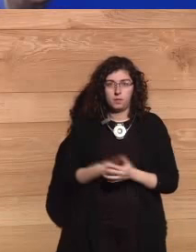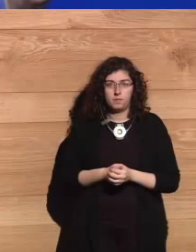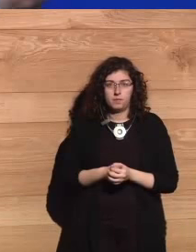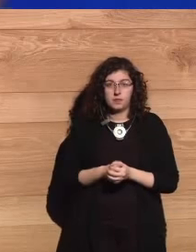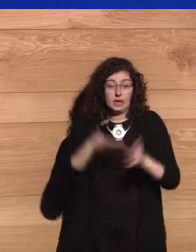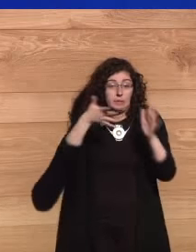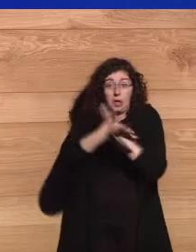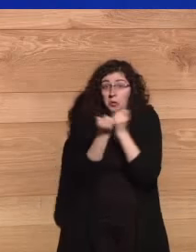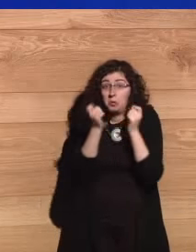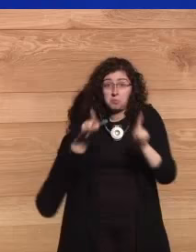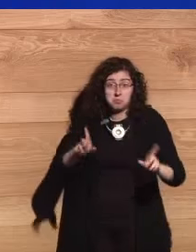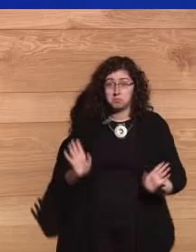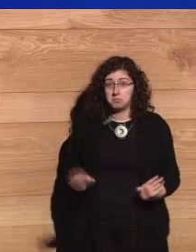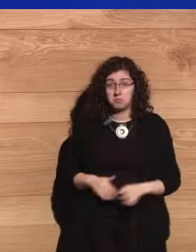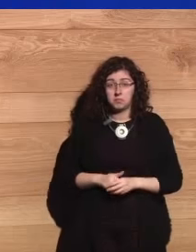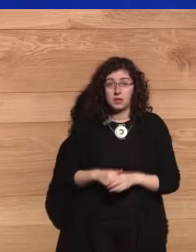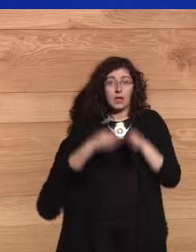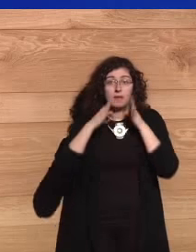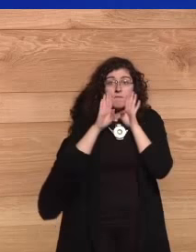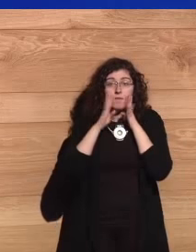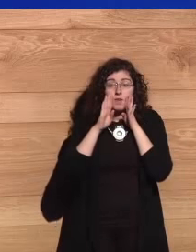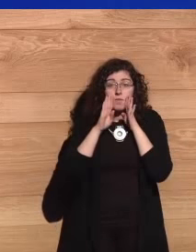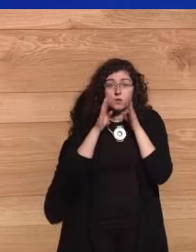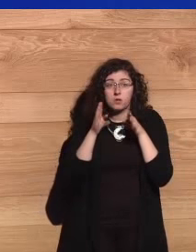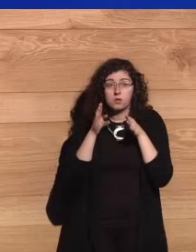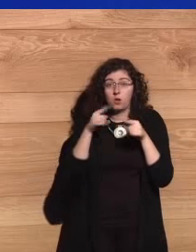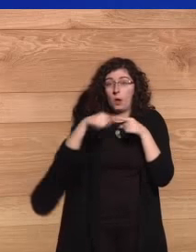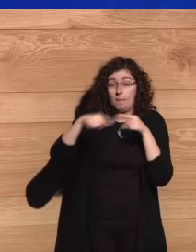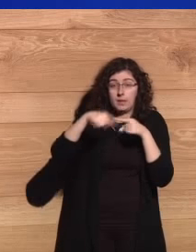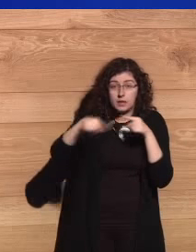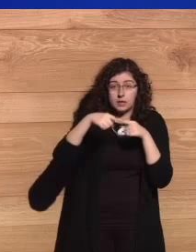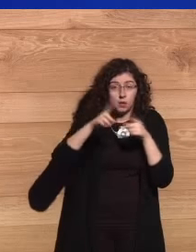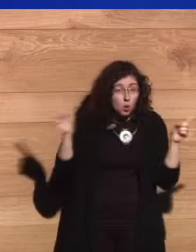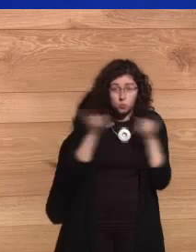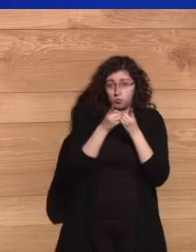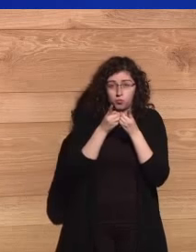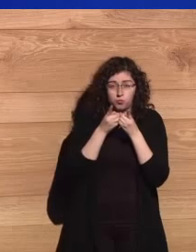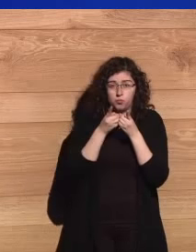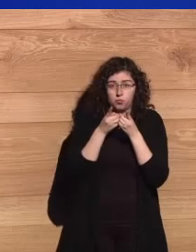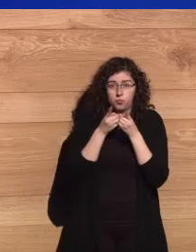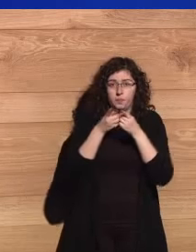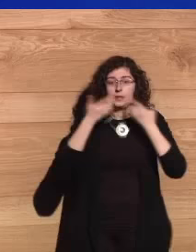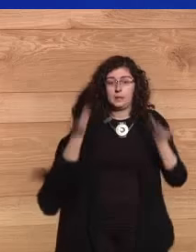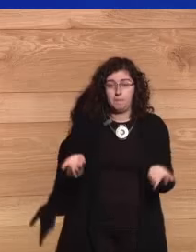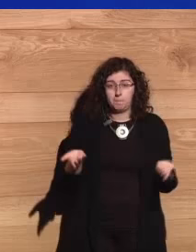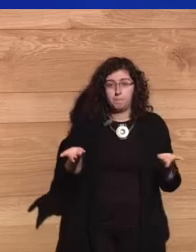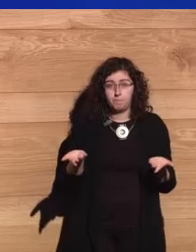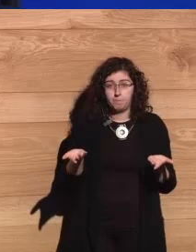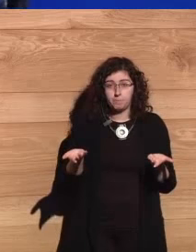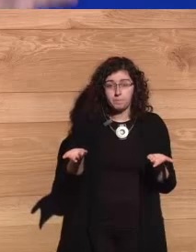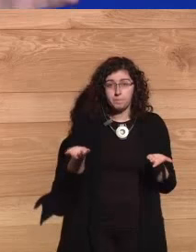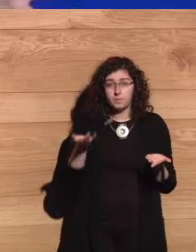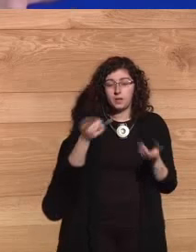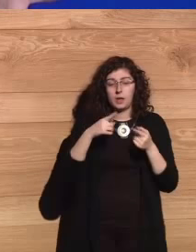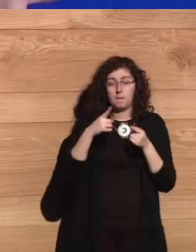No hay que dar explicaciones. En Facebook, los mensajes son brevísimos. Y cuando